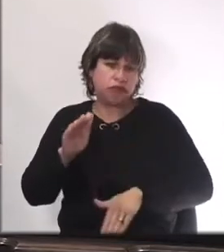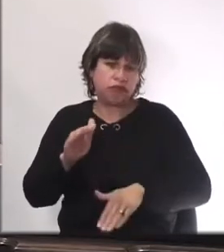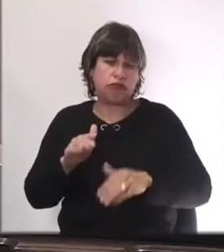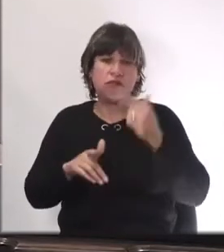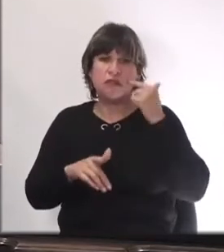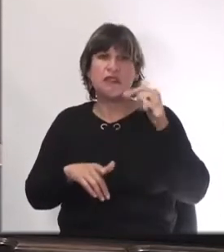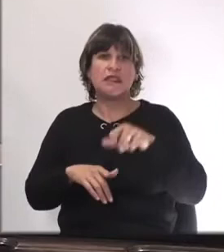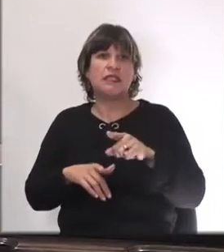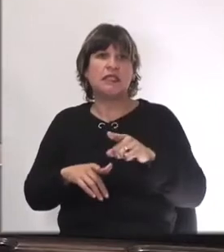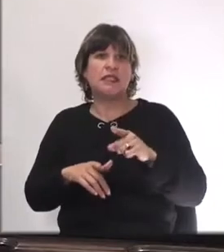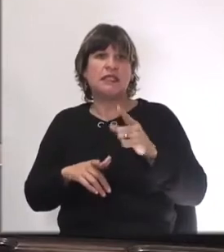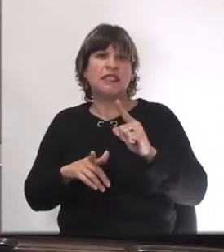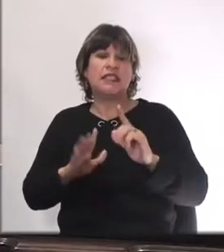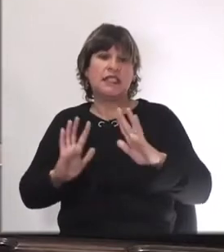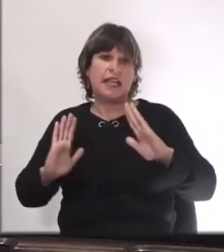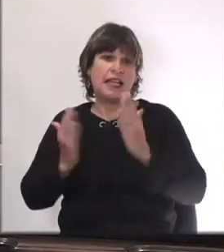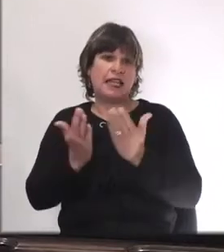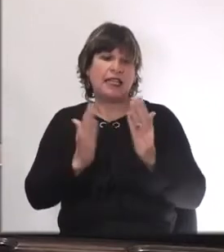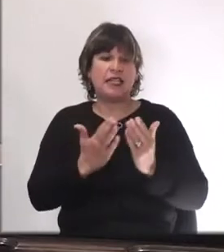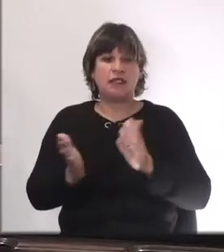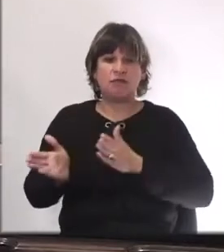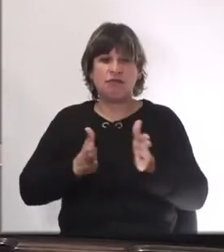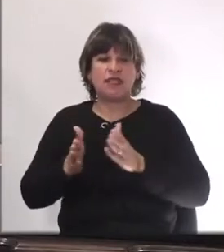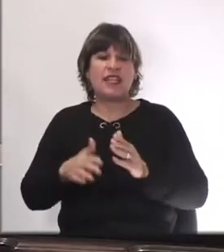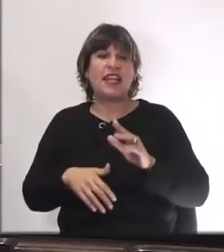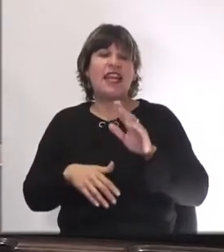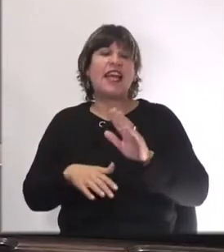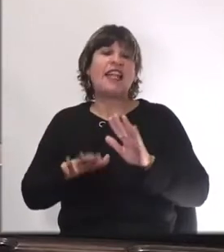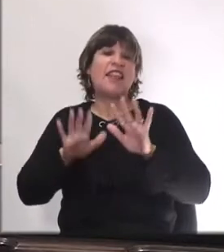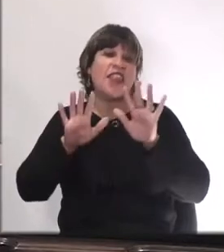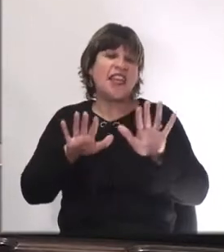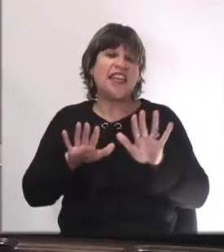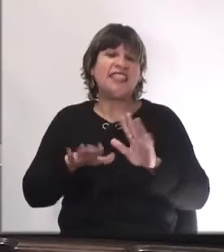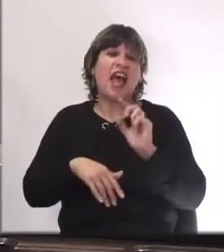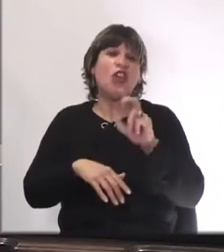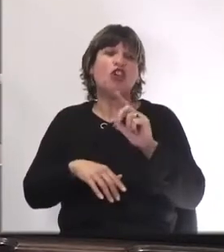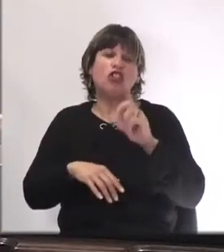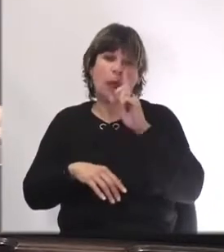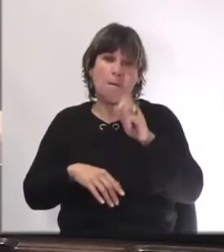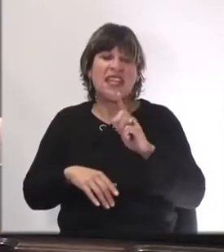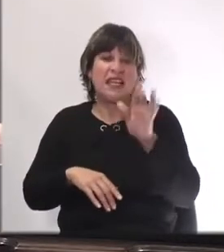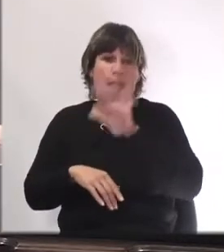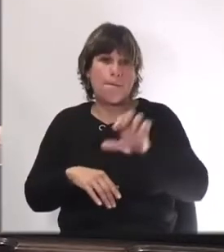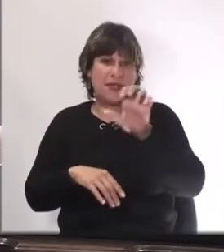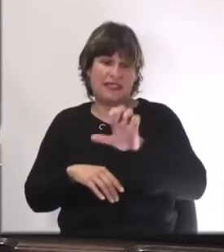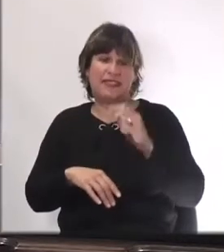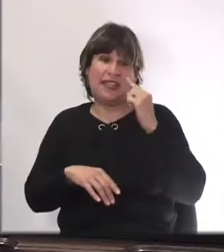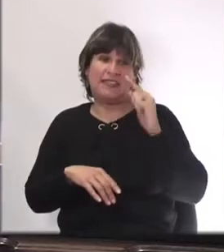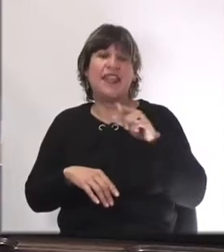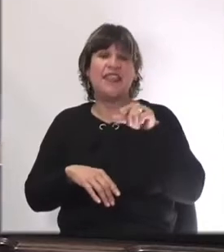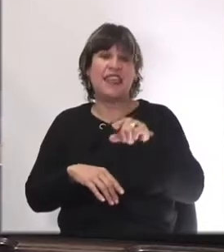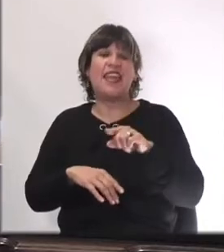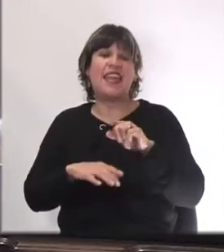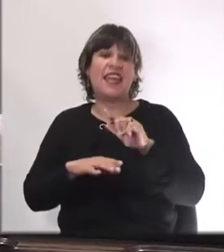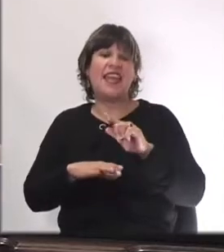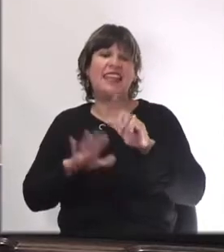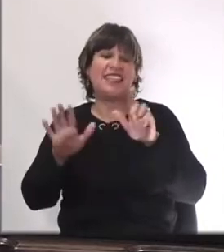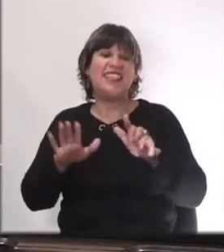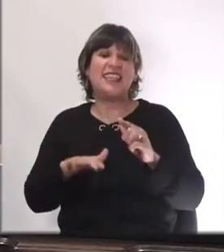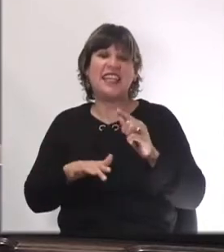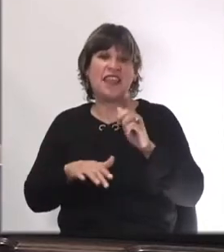ANMIPE, han cerrado de 10 a 12.000 empresas. Es del 17 de julio la